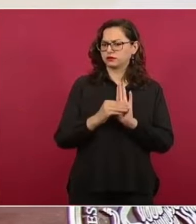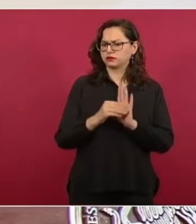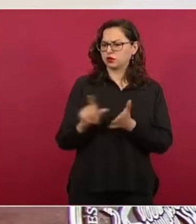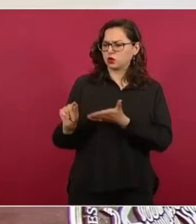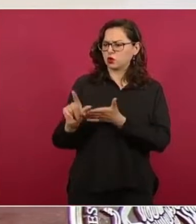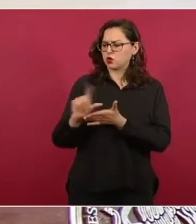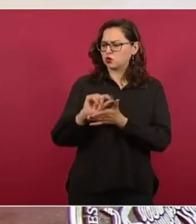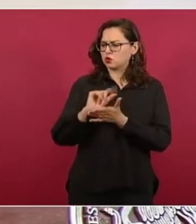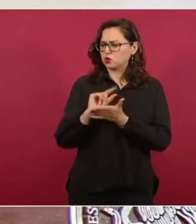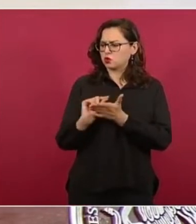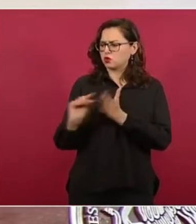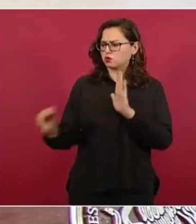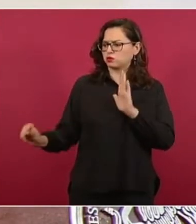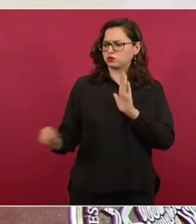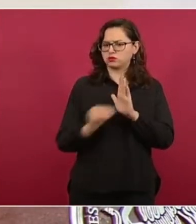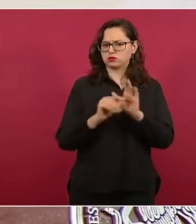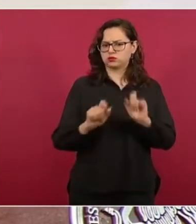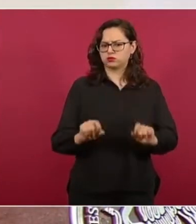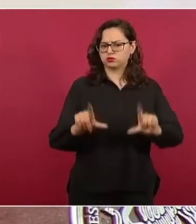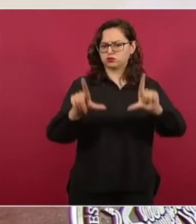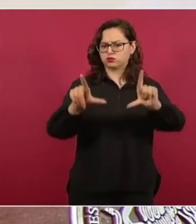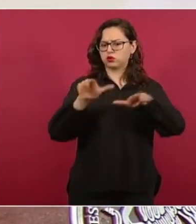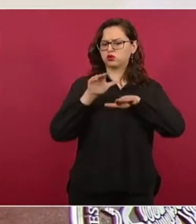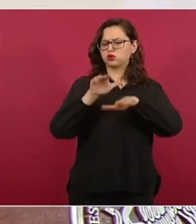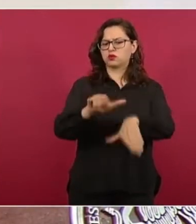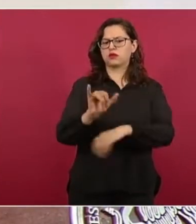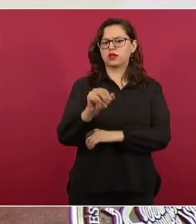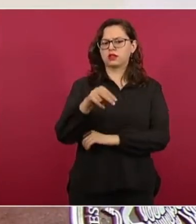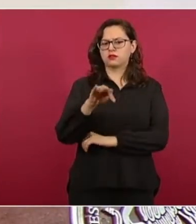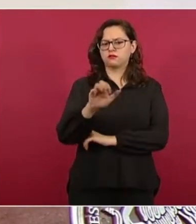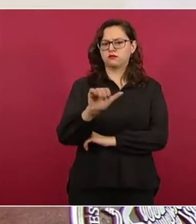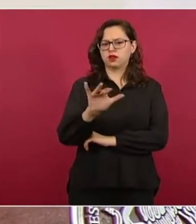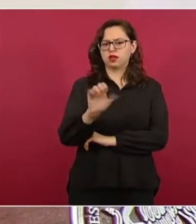Twitter, sobre la inflación,